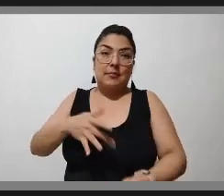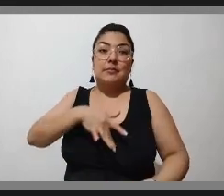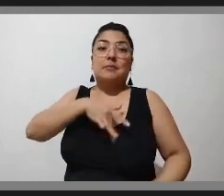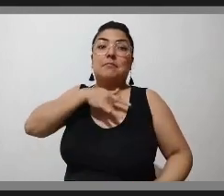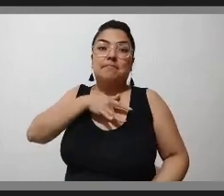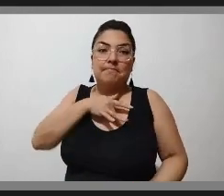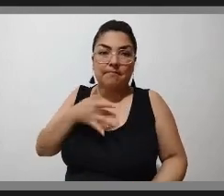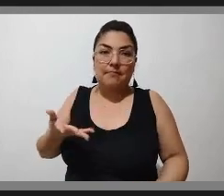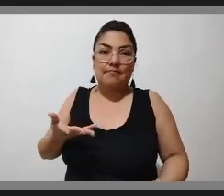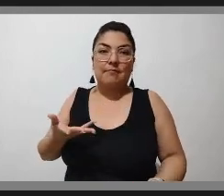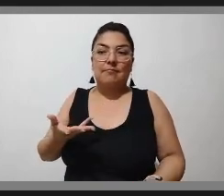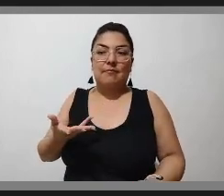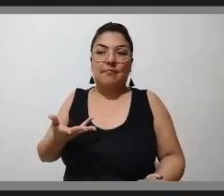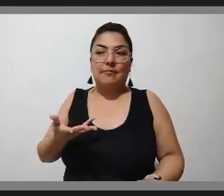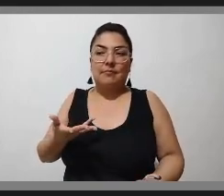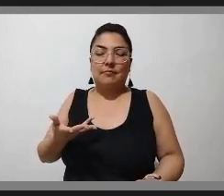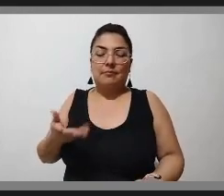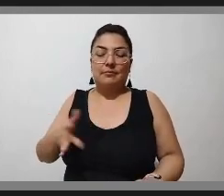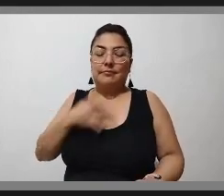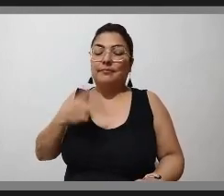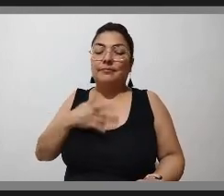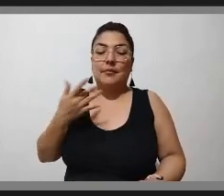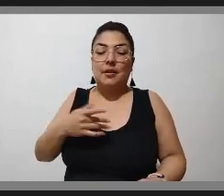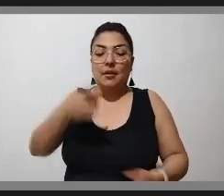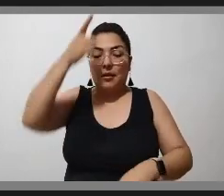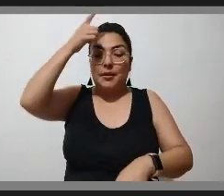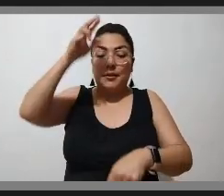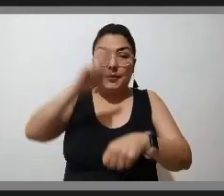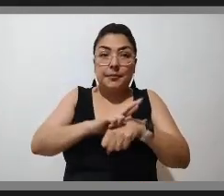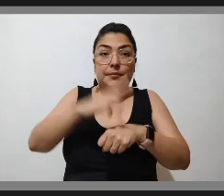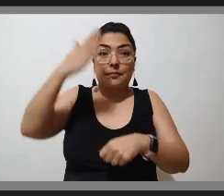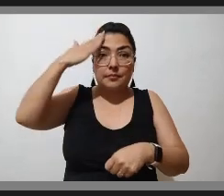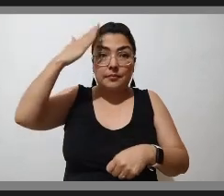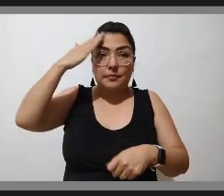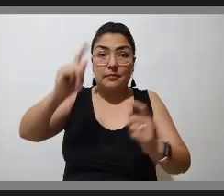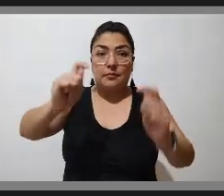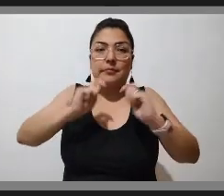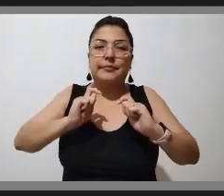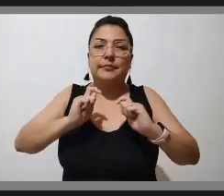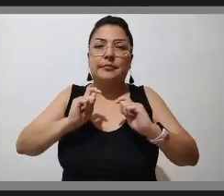afectiva y emocional poder postularse para un cargo